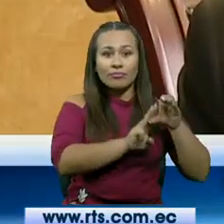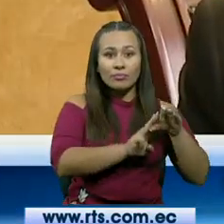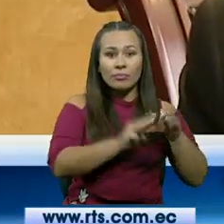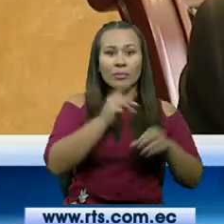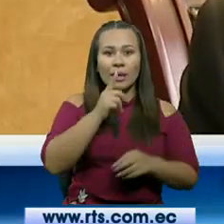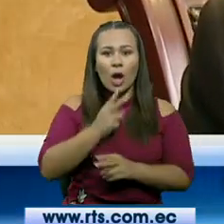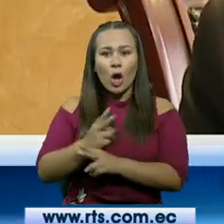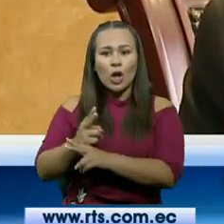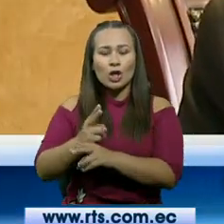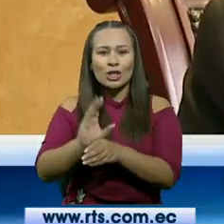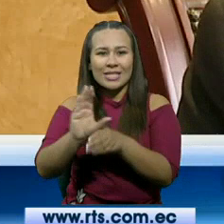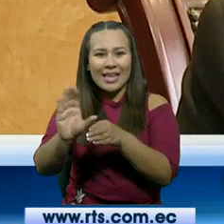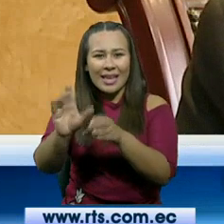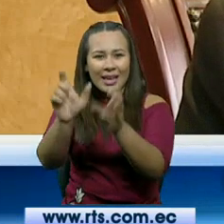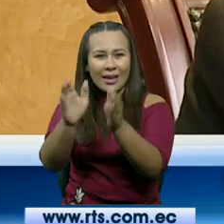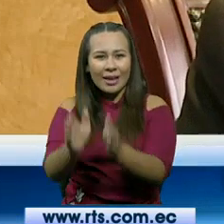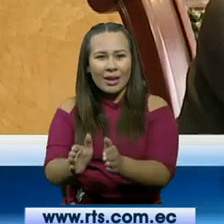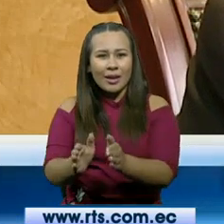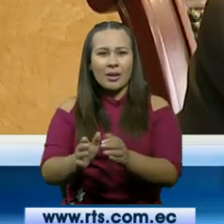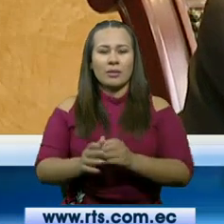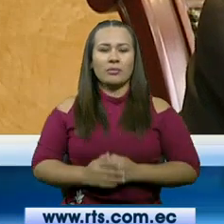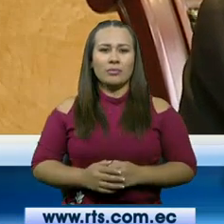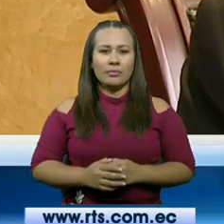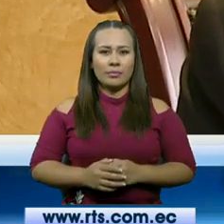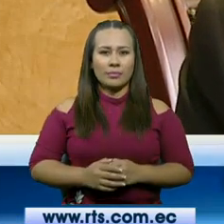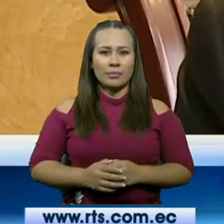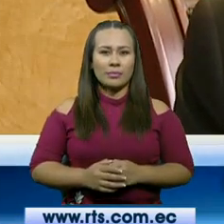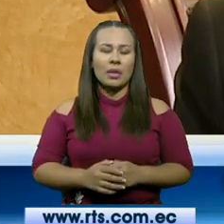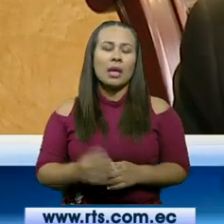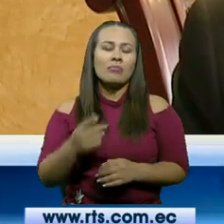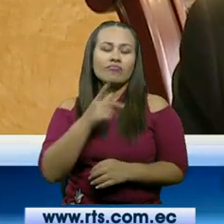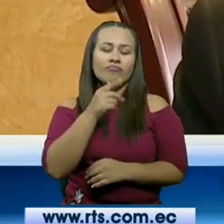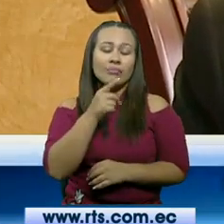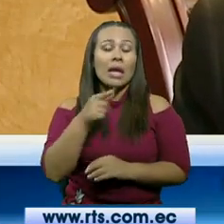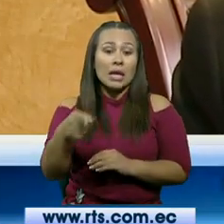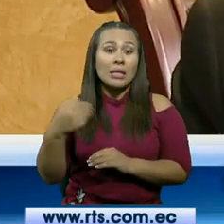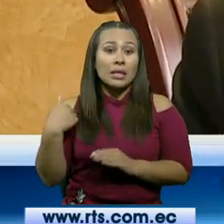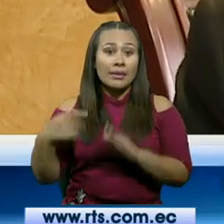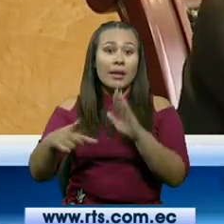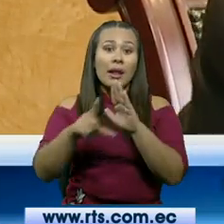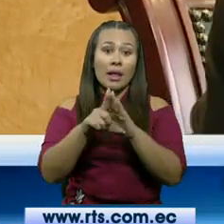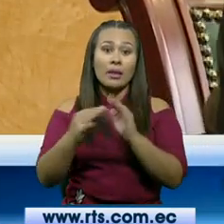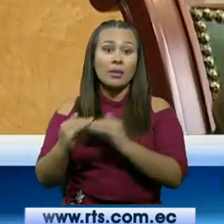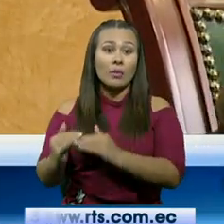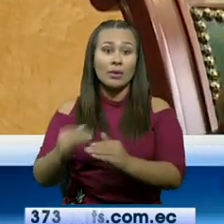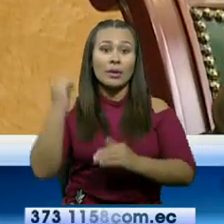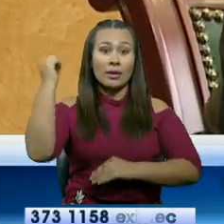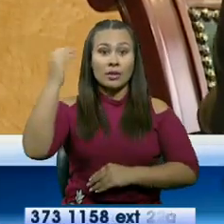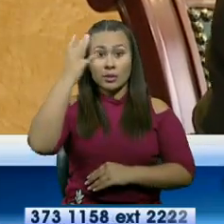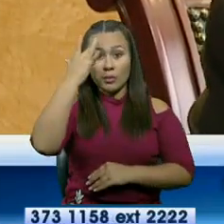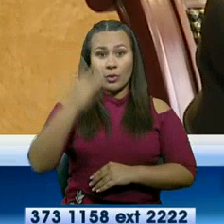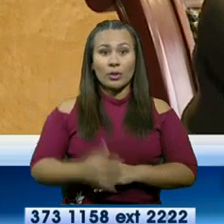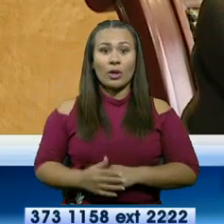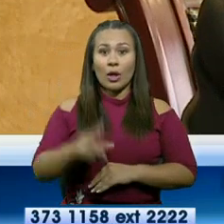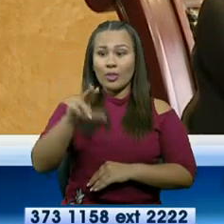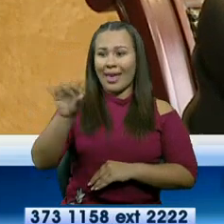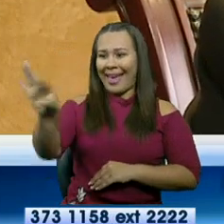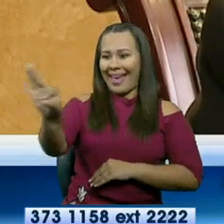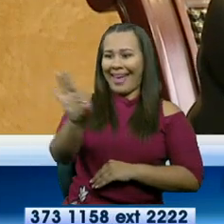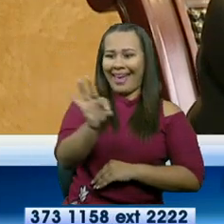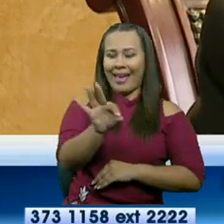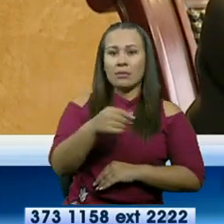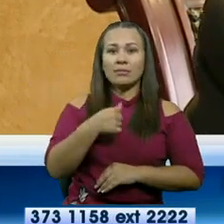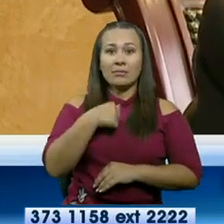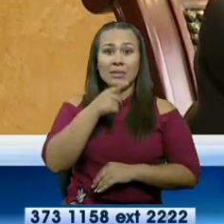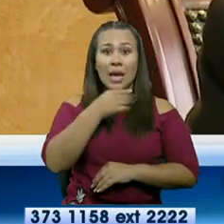de los consejeros del Consejo de Participación Transitorio, tiene de alguna manera legitimidad democrática porque no es una designación exclusivamente